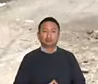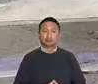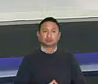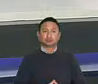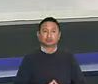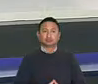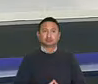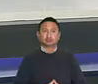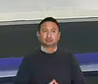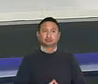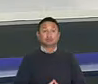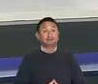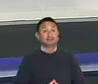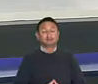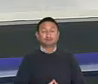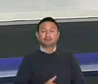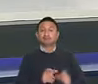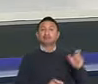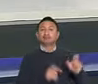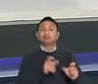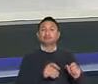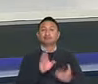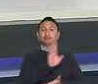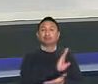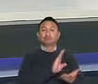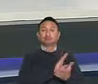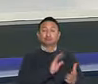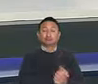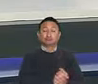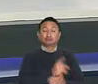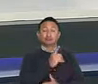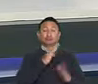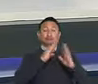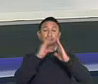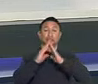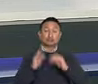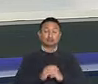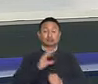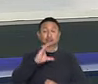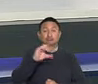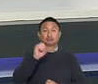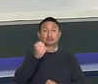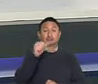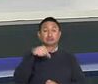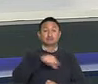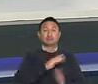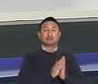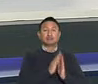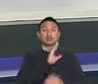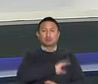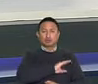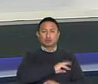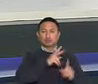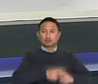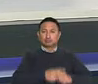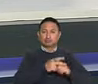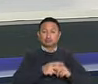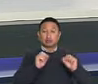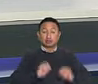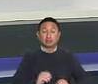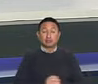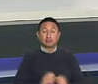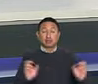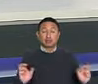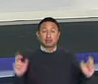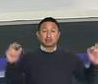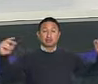Rojas. Y los moradores del sector de Las Casas en el centro norte de Quito piden al municipio que se instale un puente peatonal sobre